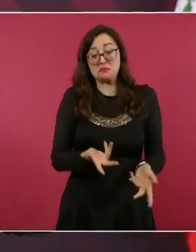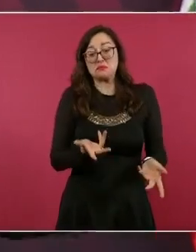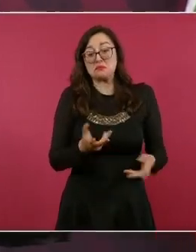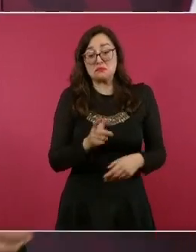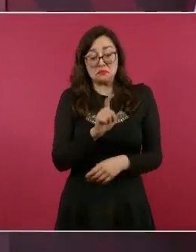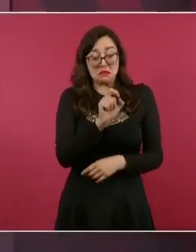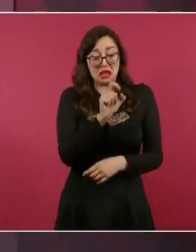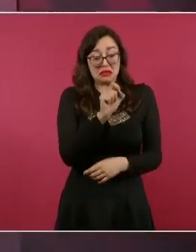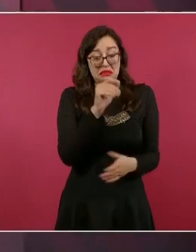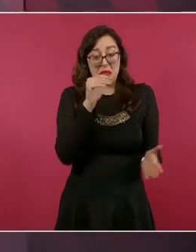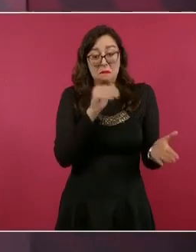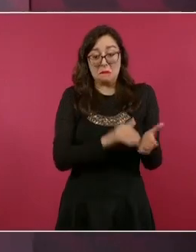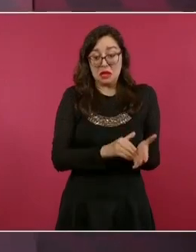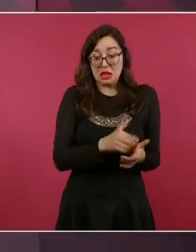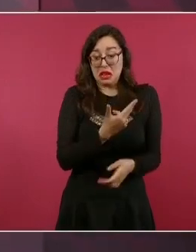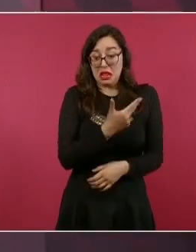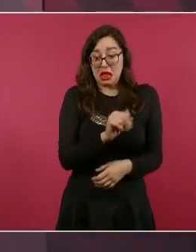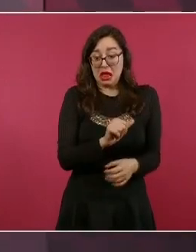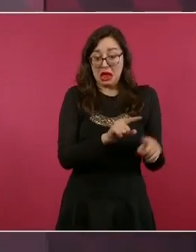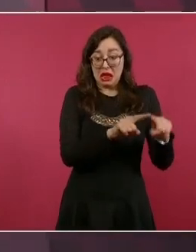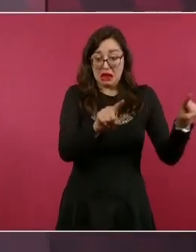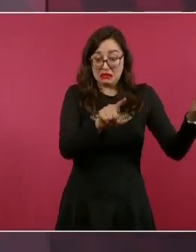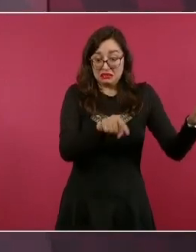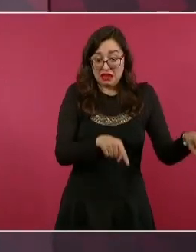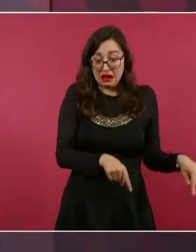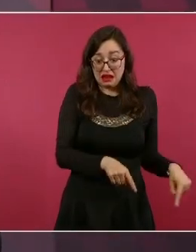20 mil hectáreas.